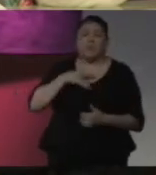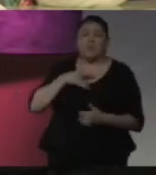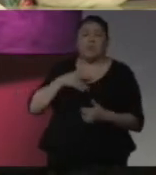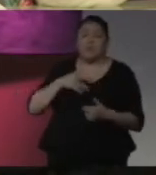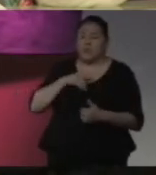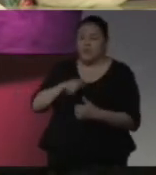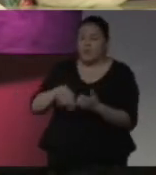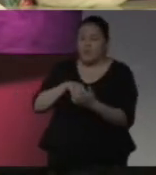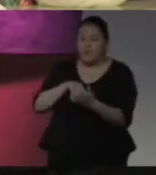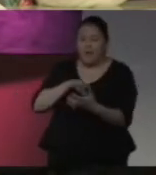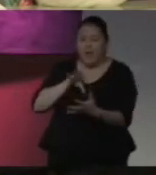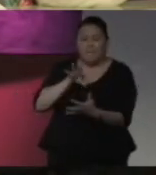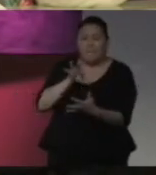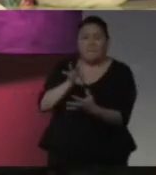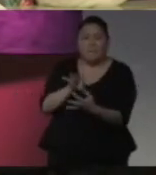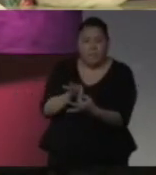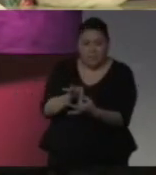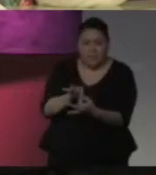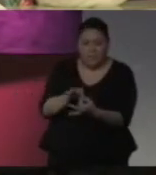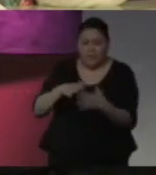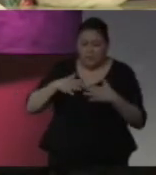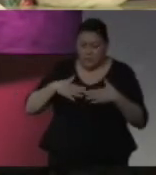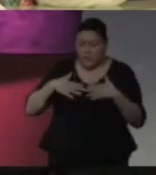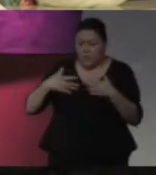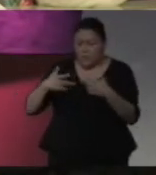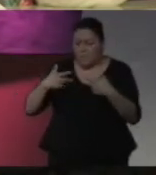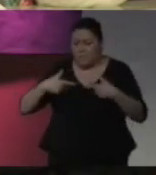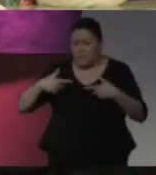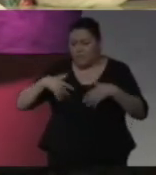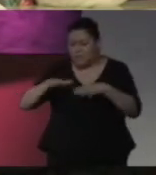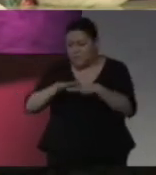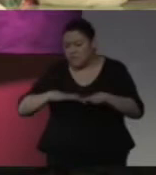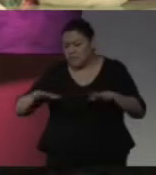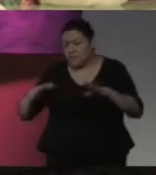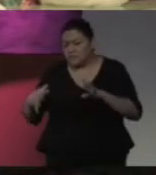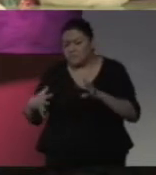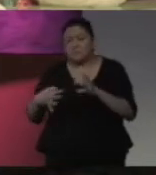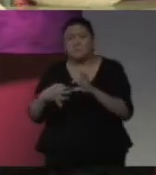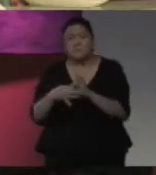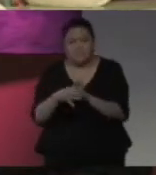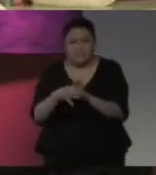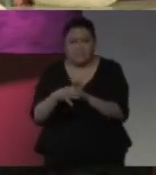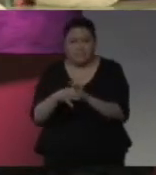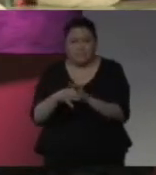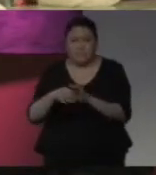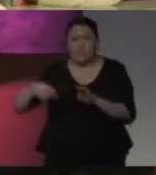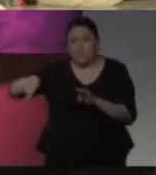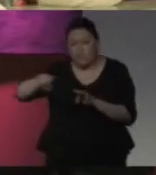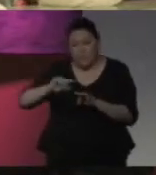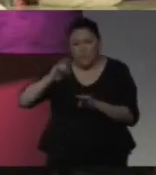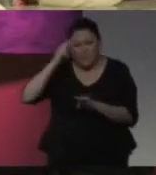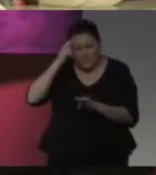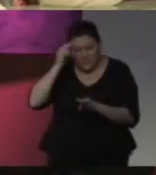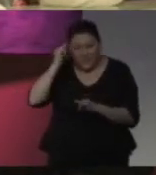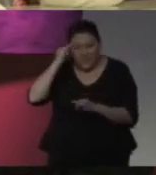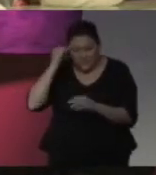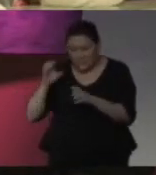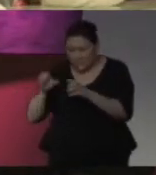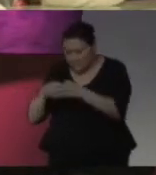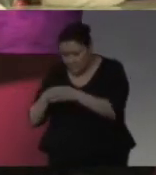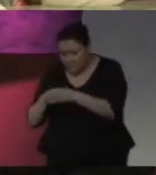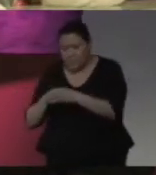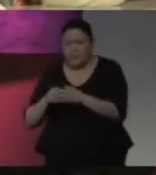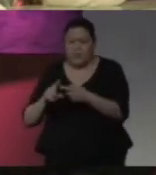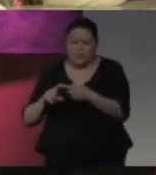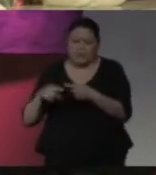y vivida de ser parte del barrio, el calpulli, la colectividad